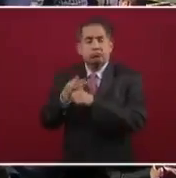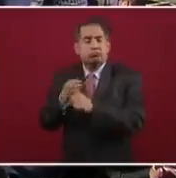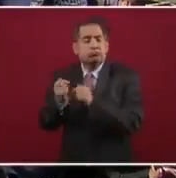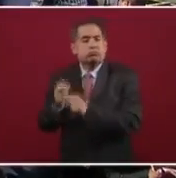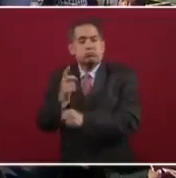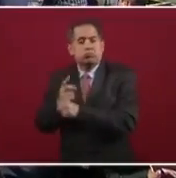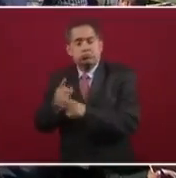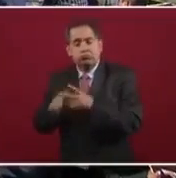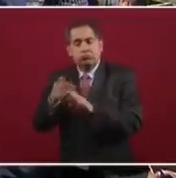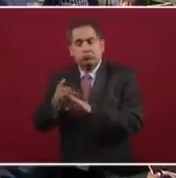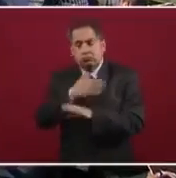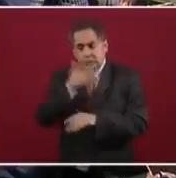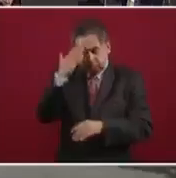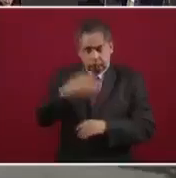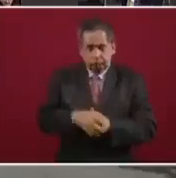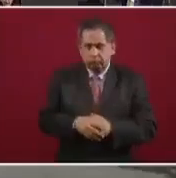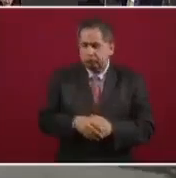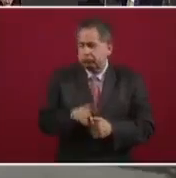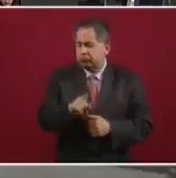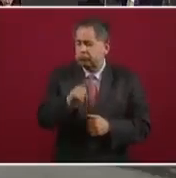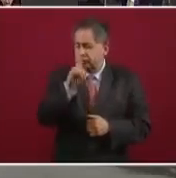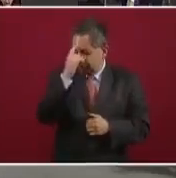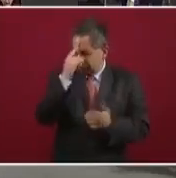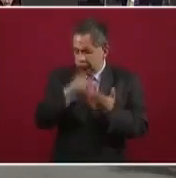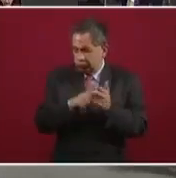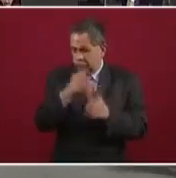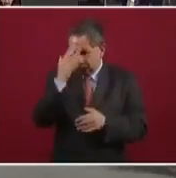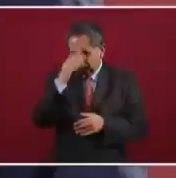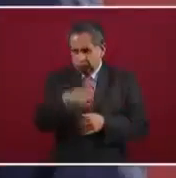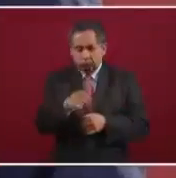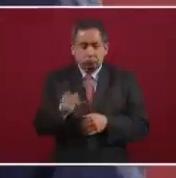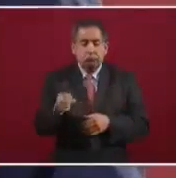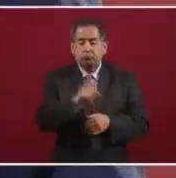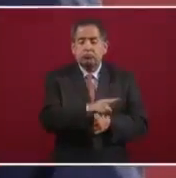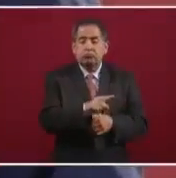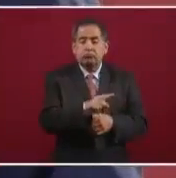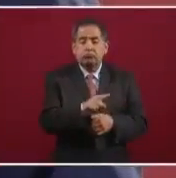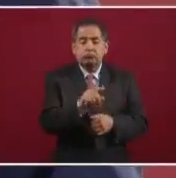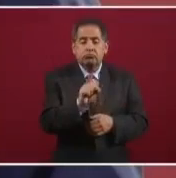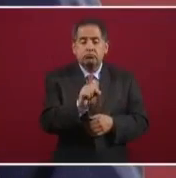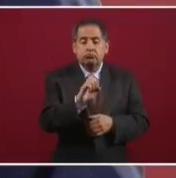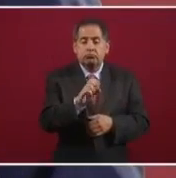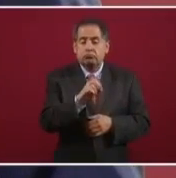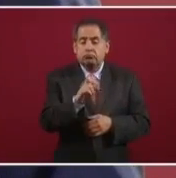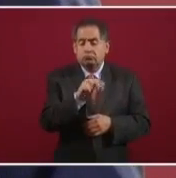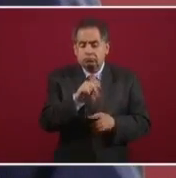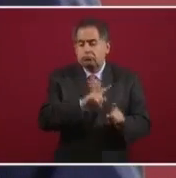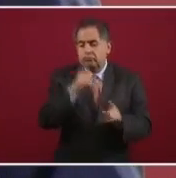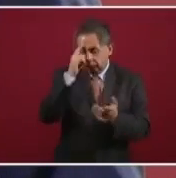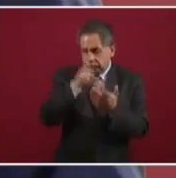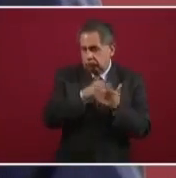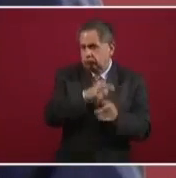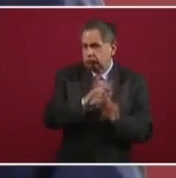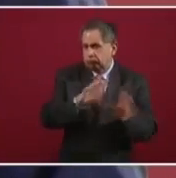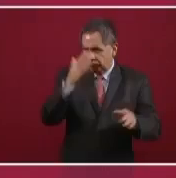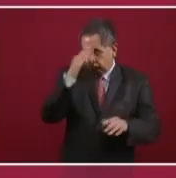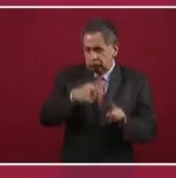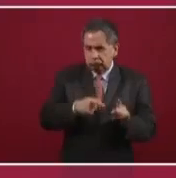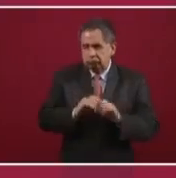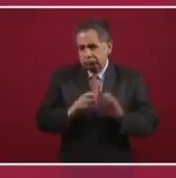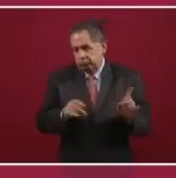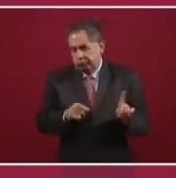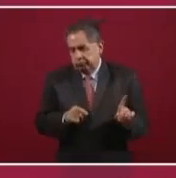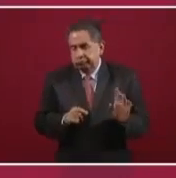que se llevara a cabo? Yo creo que tenía conocimiento la Secretaría de la Defensa, ¿sí? Desde